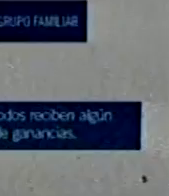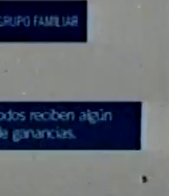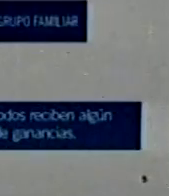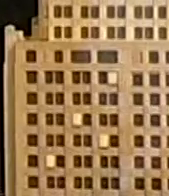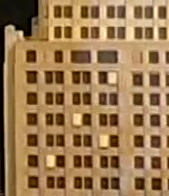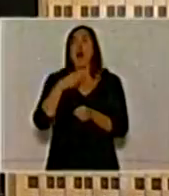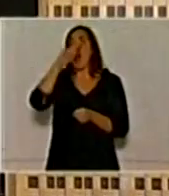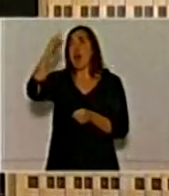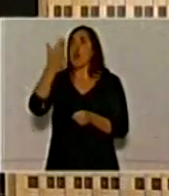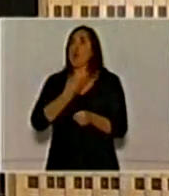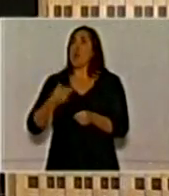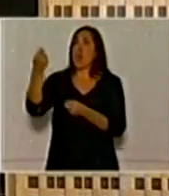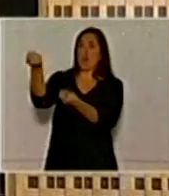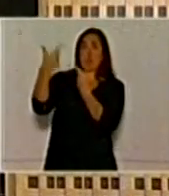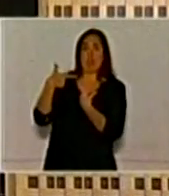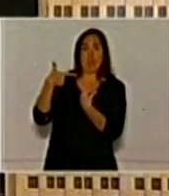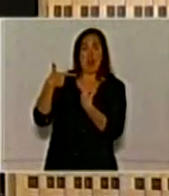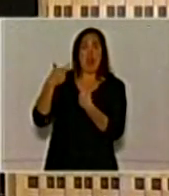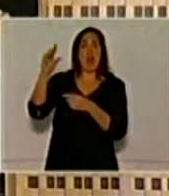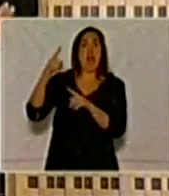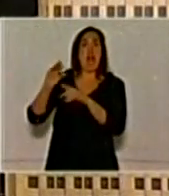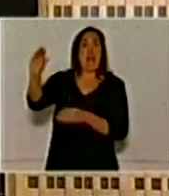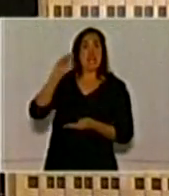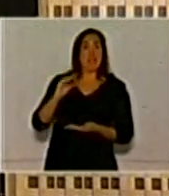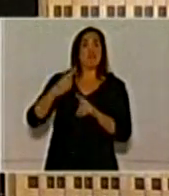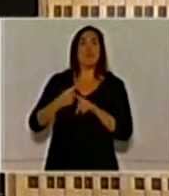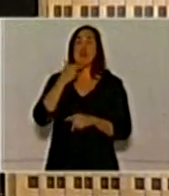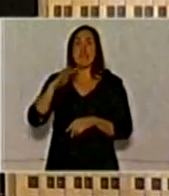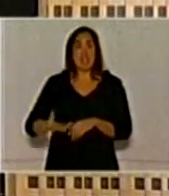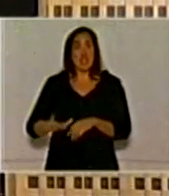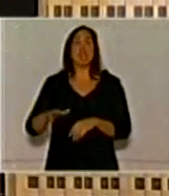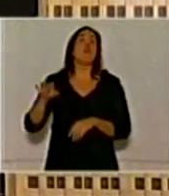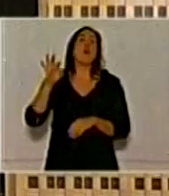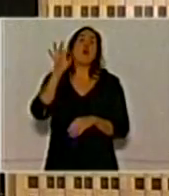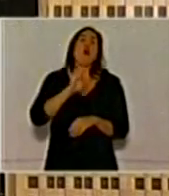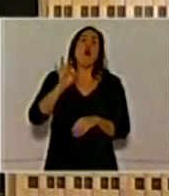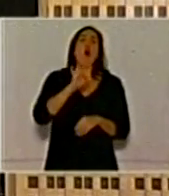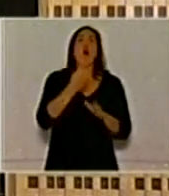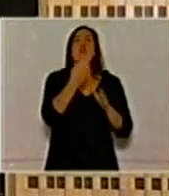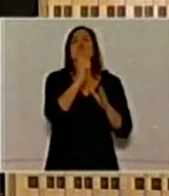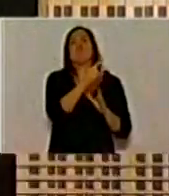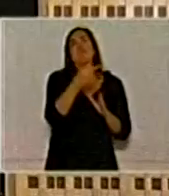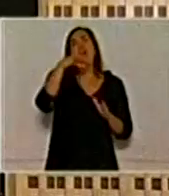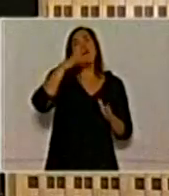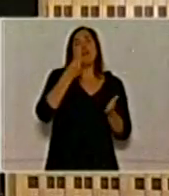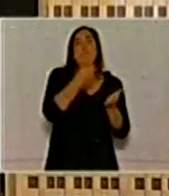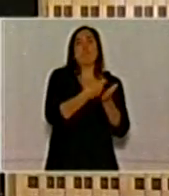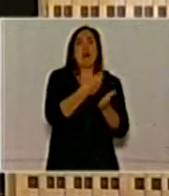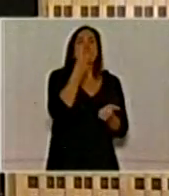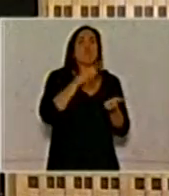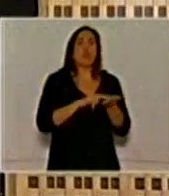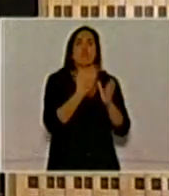por el Estado la asignación o la deducción porque pasa el tope por ganancias, con lo cual,